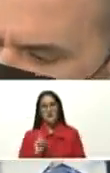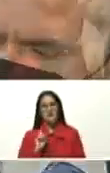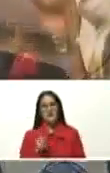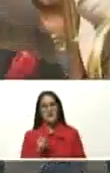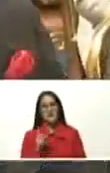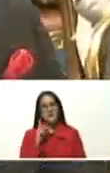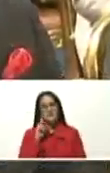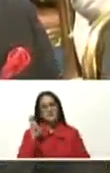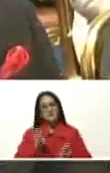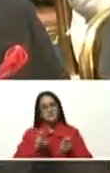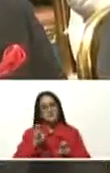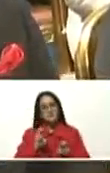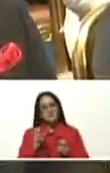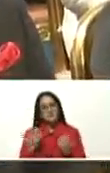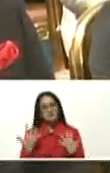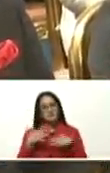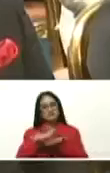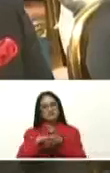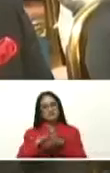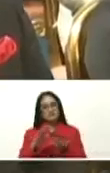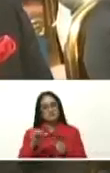cooperación integral.